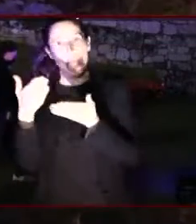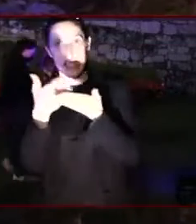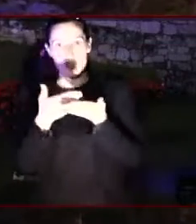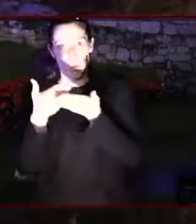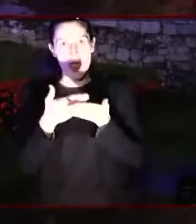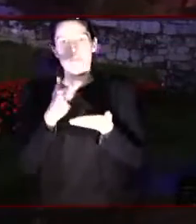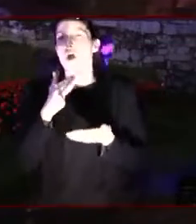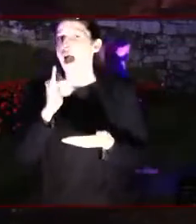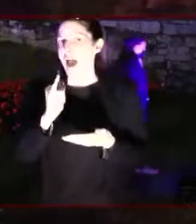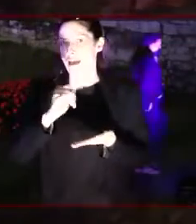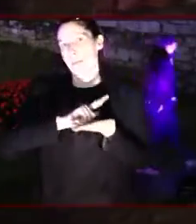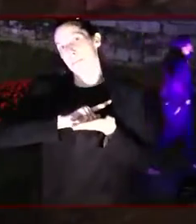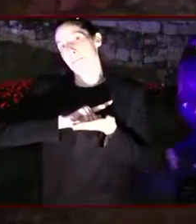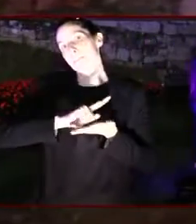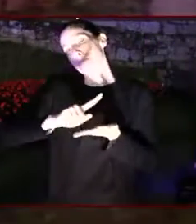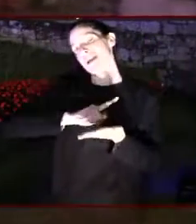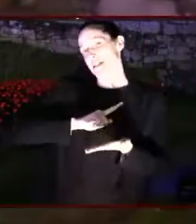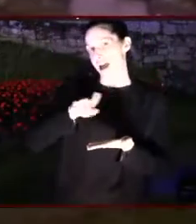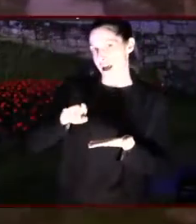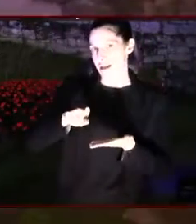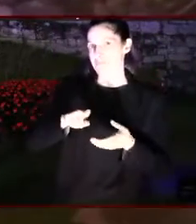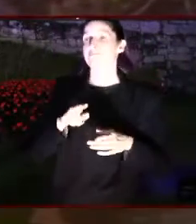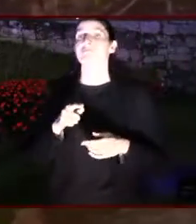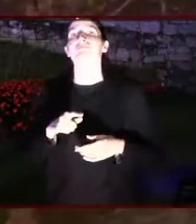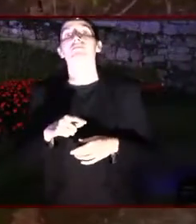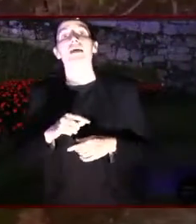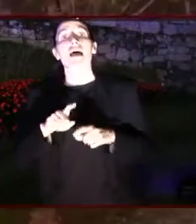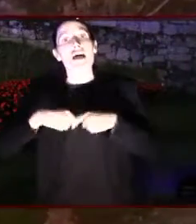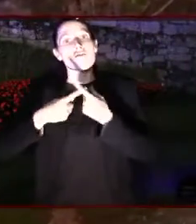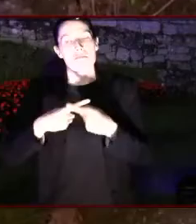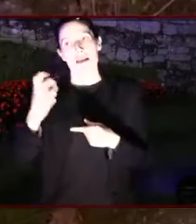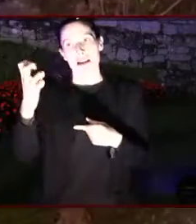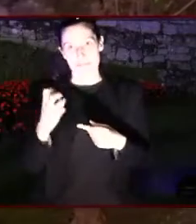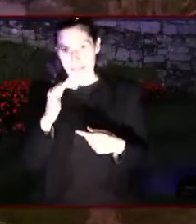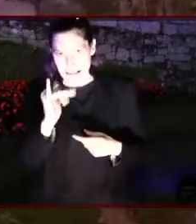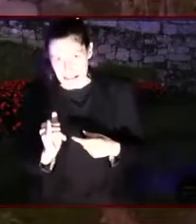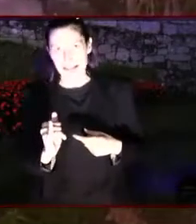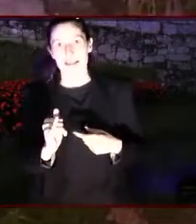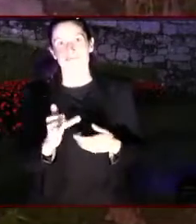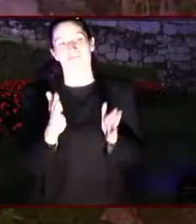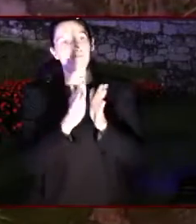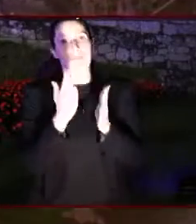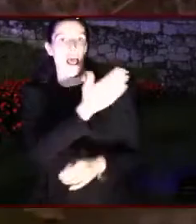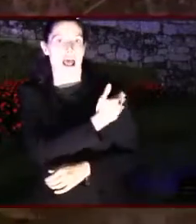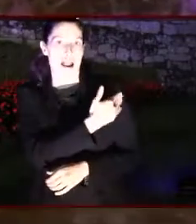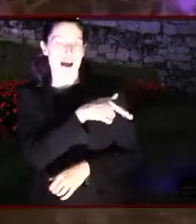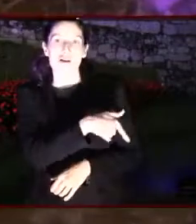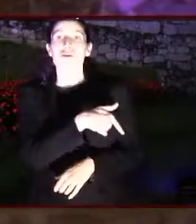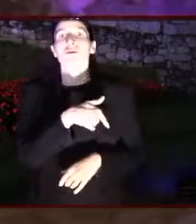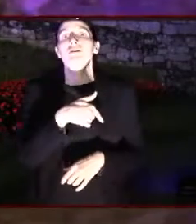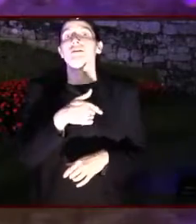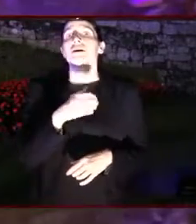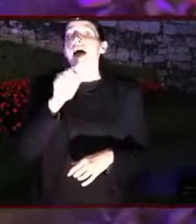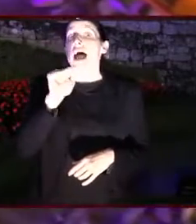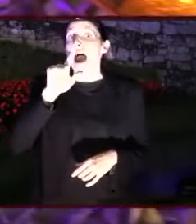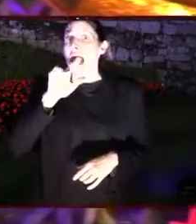unha mensaxe. A súa familia acompáñanos hoxe aquí e creo que Ali tamén pois está